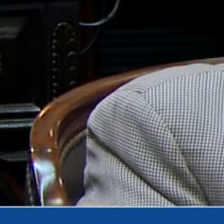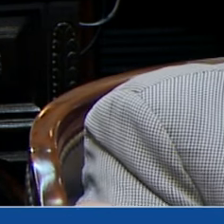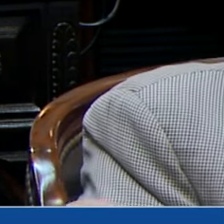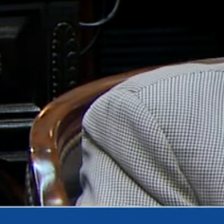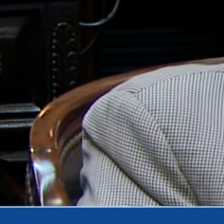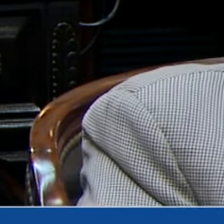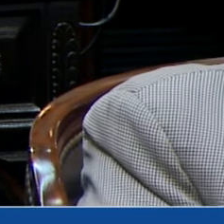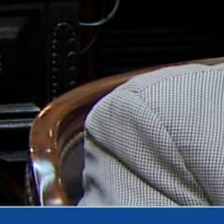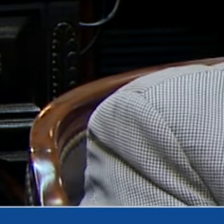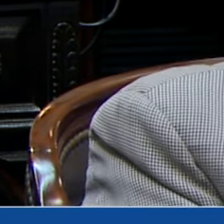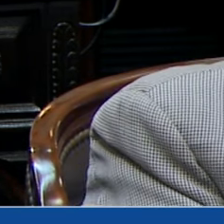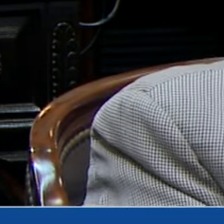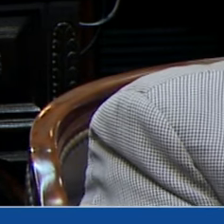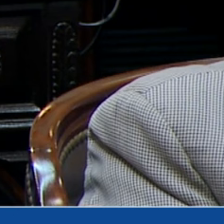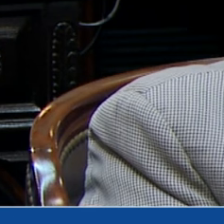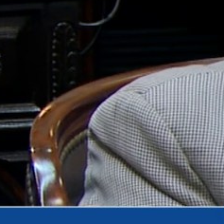muchas